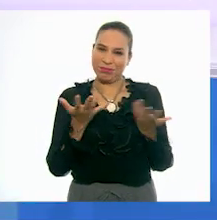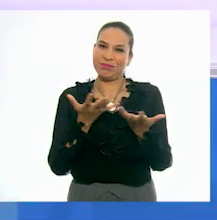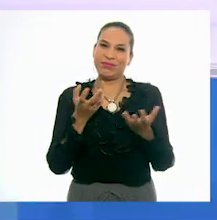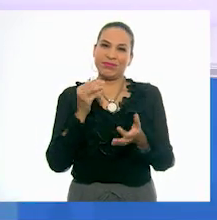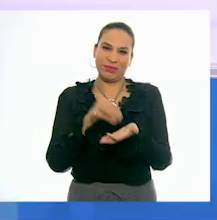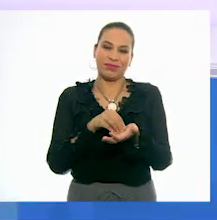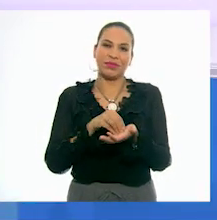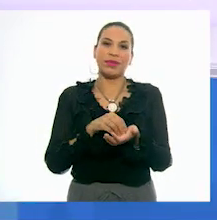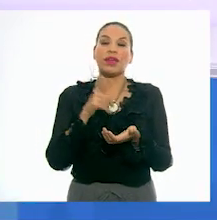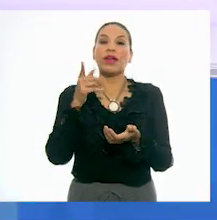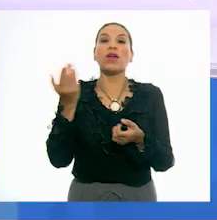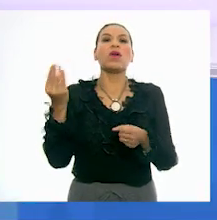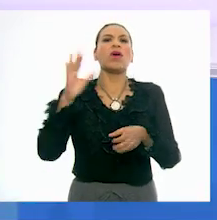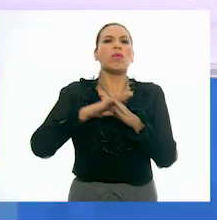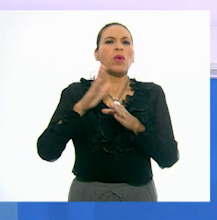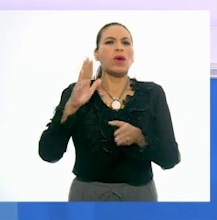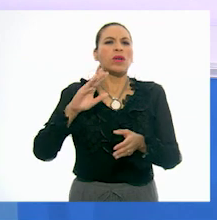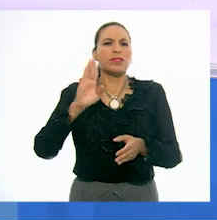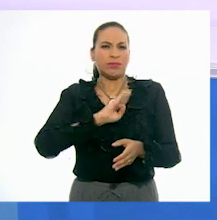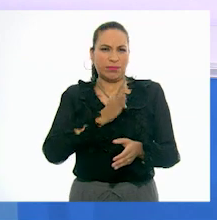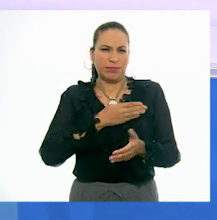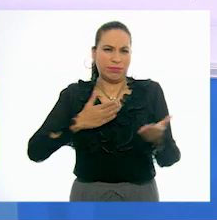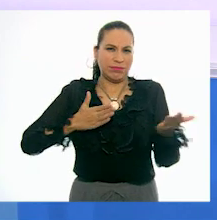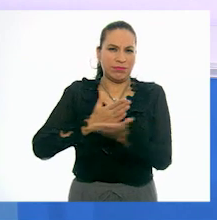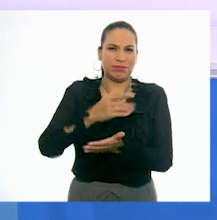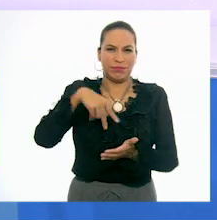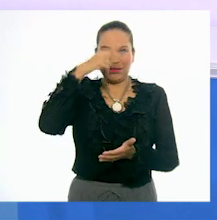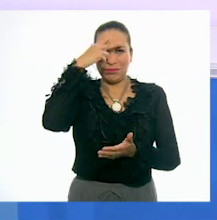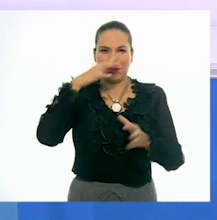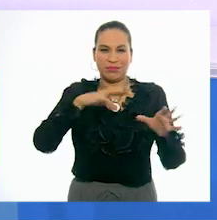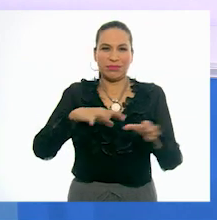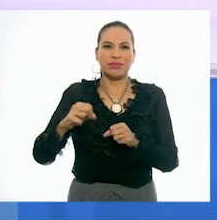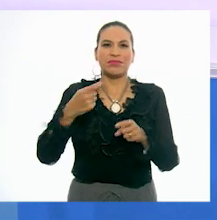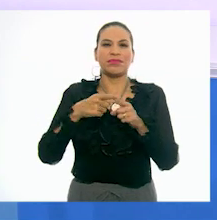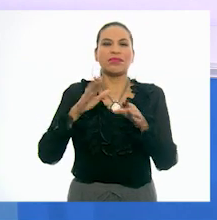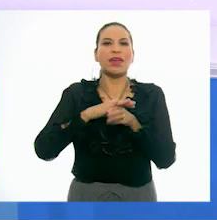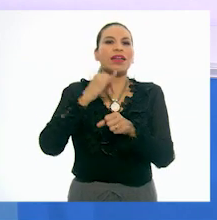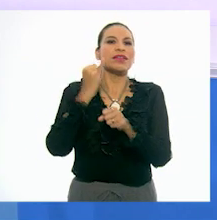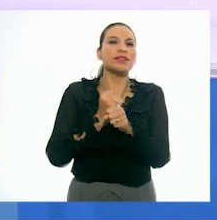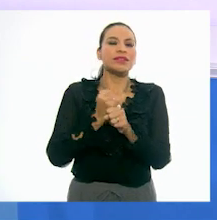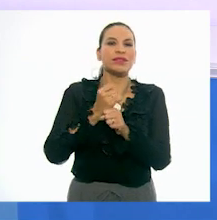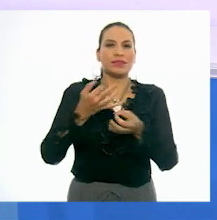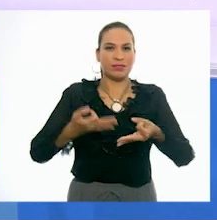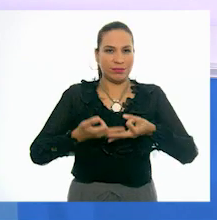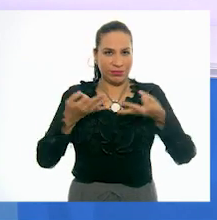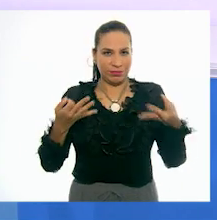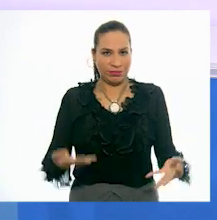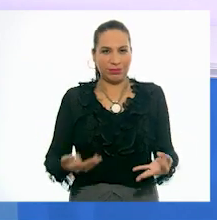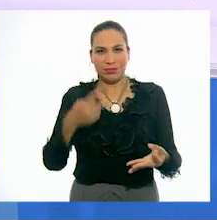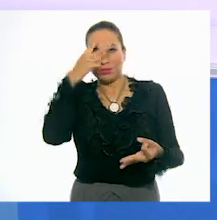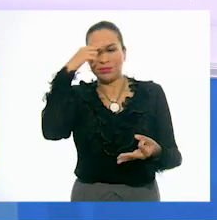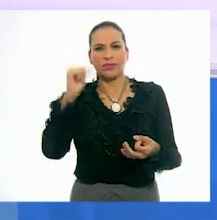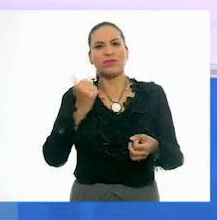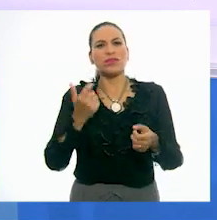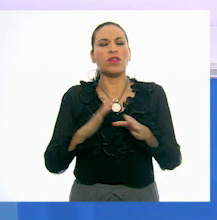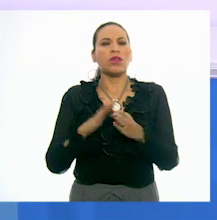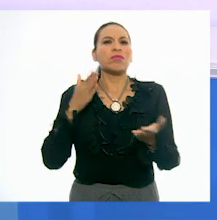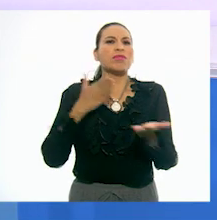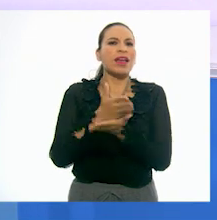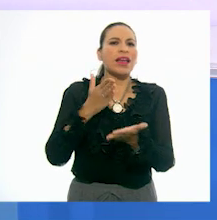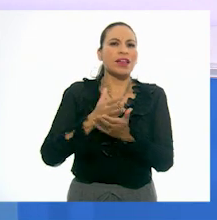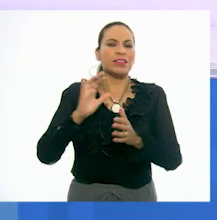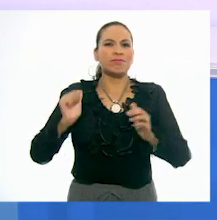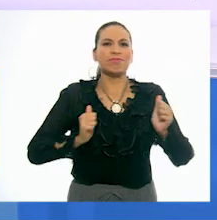Jenny. La conquista estuvo precedida por más exploraciones al territorio y otras pequeñas conquistas